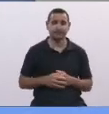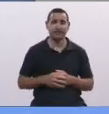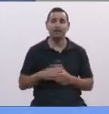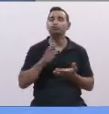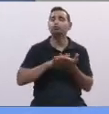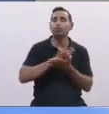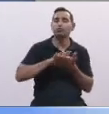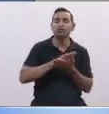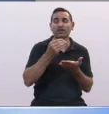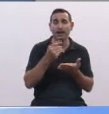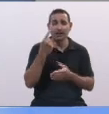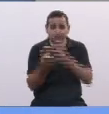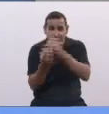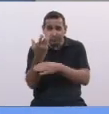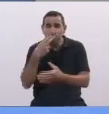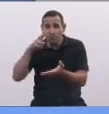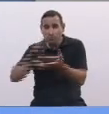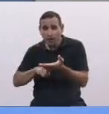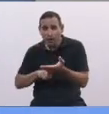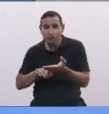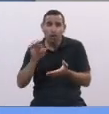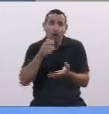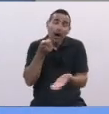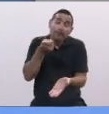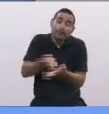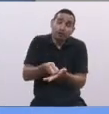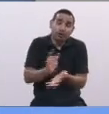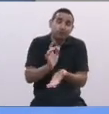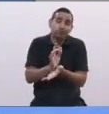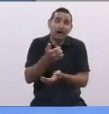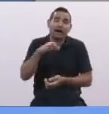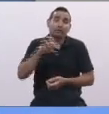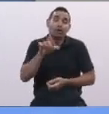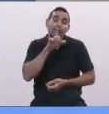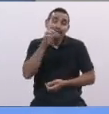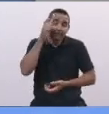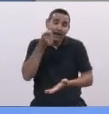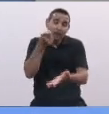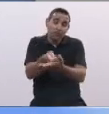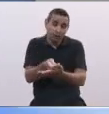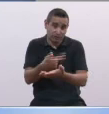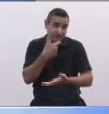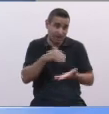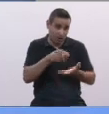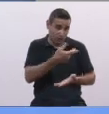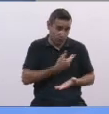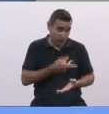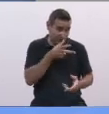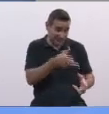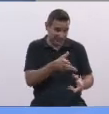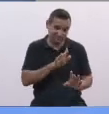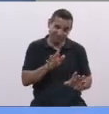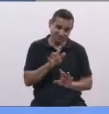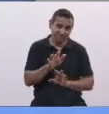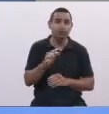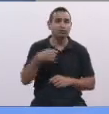que la salida no es la creación de un impuesto o de un aporte, como acá se dijo, a través de los senadores oficialistas.